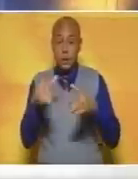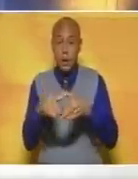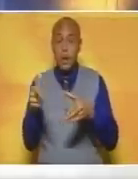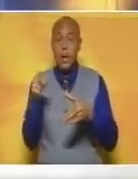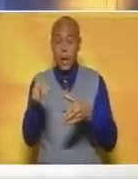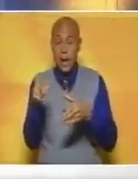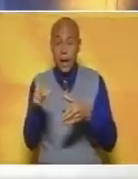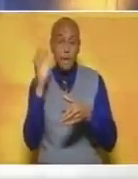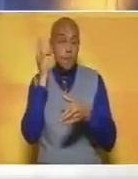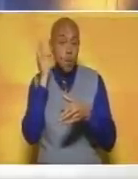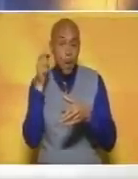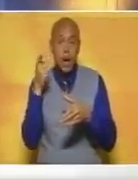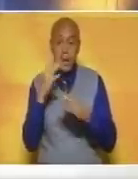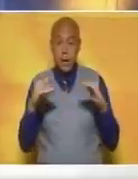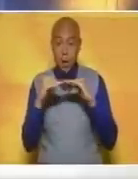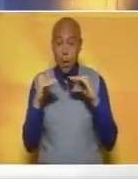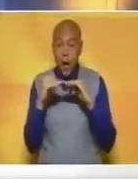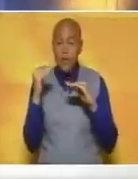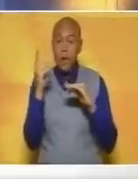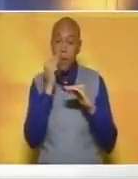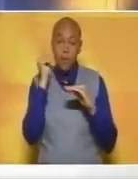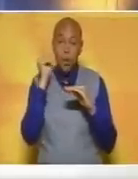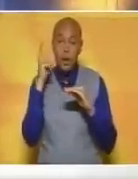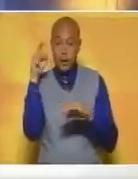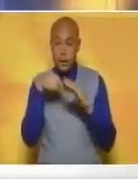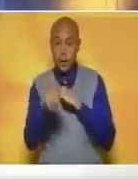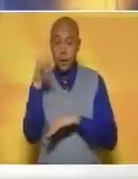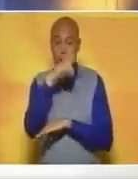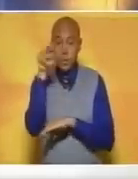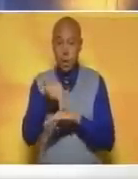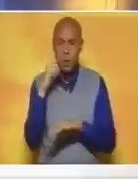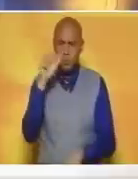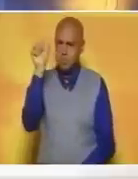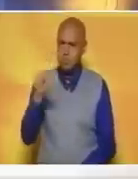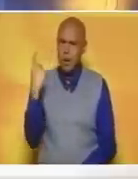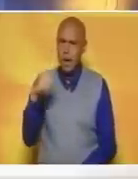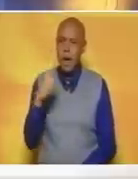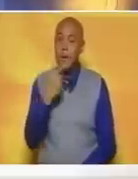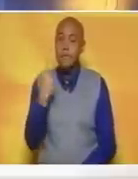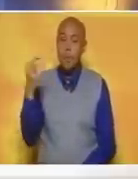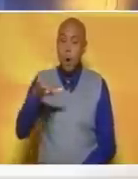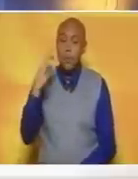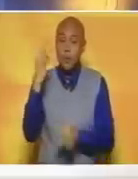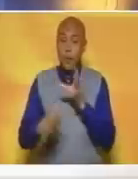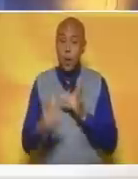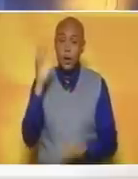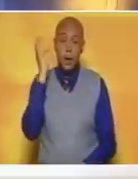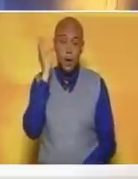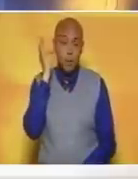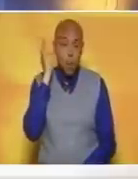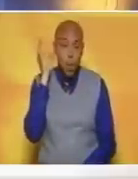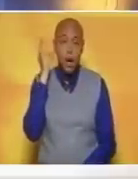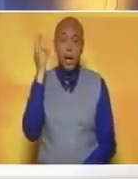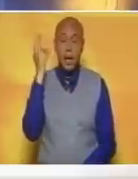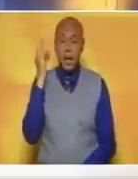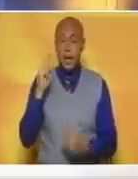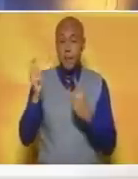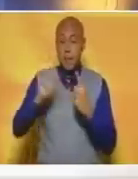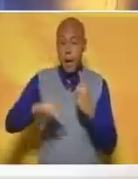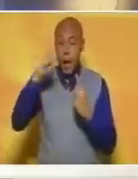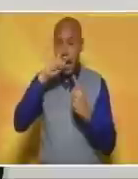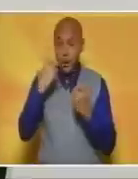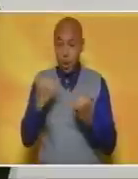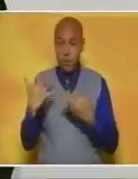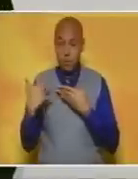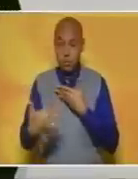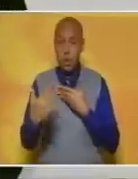Mujer e Igualdad de Género de la Asamblea Nacional rechazaron este martes en Chacao el número de feminicidios que se han registrado en lo que va del primer mes de 2020.